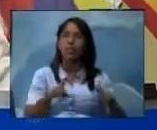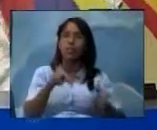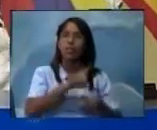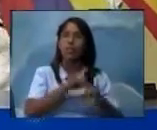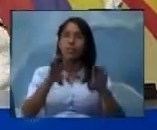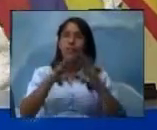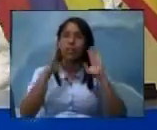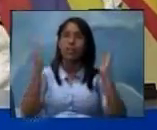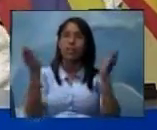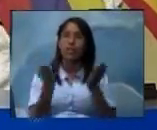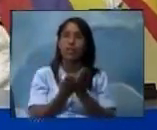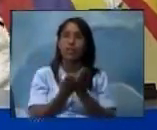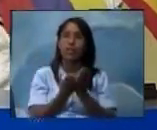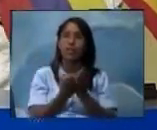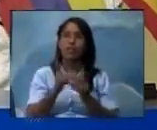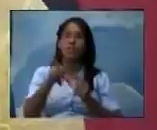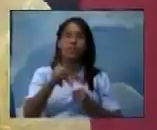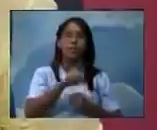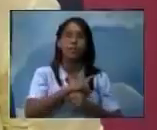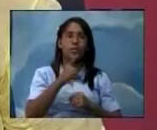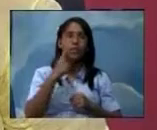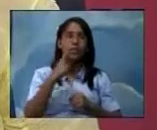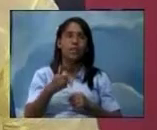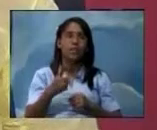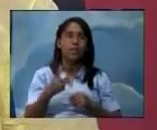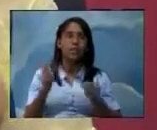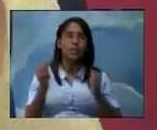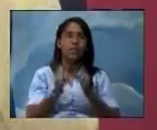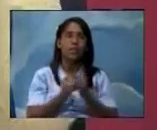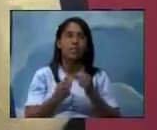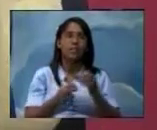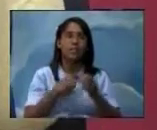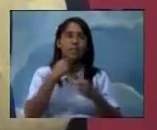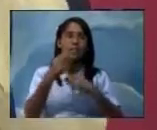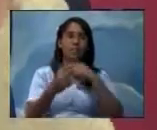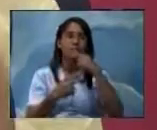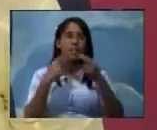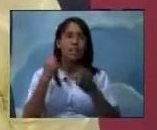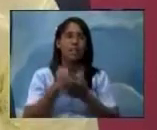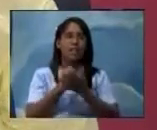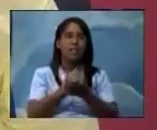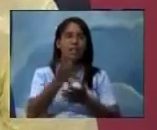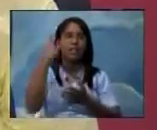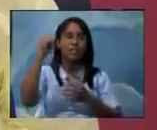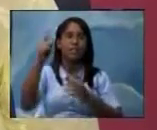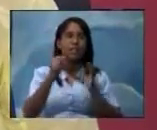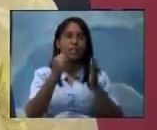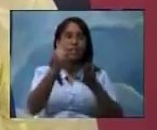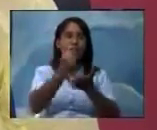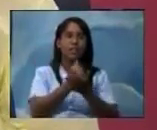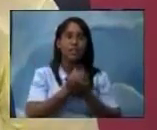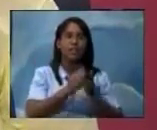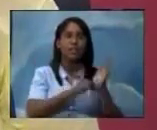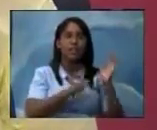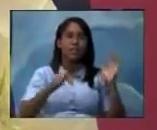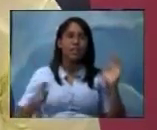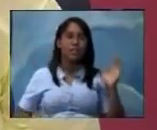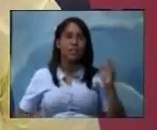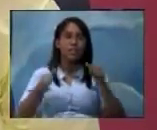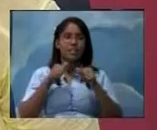más de cerca. La tierra. Allá. Bueno, con una voz ayudada por el Señor, porque me